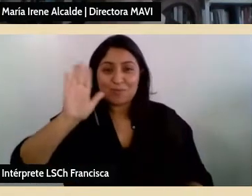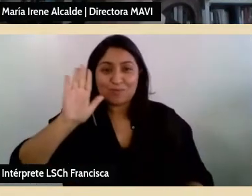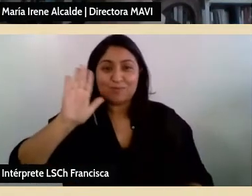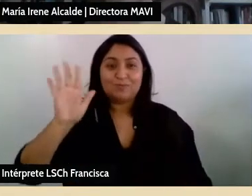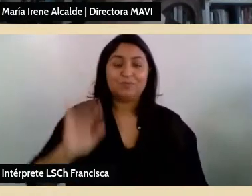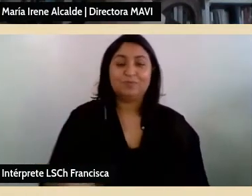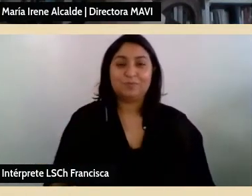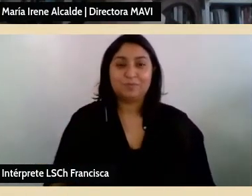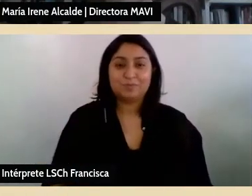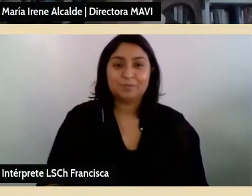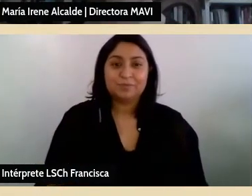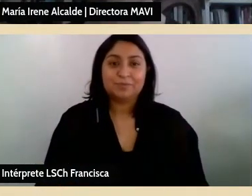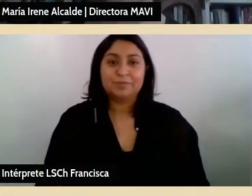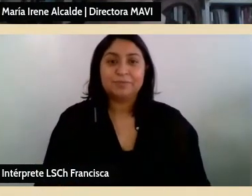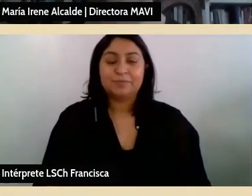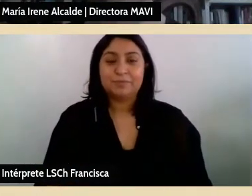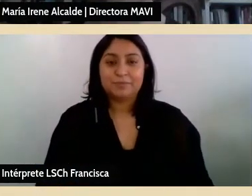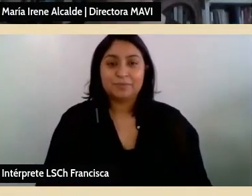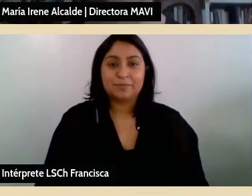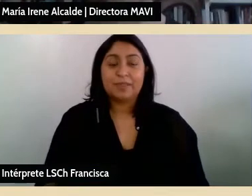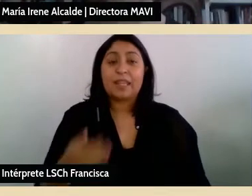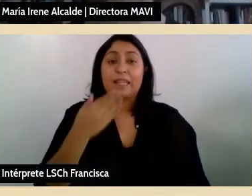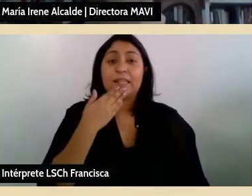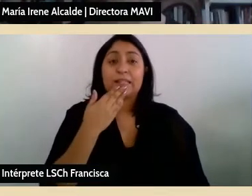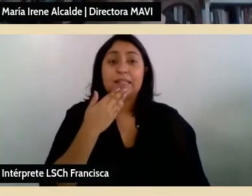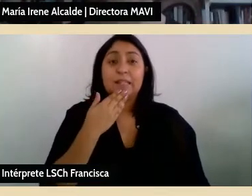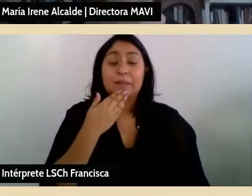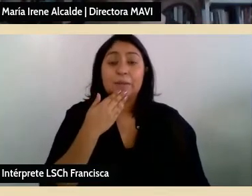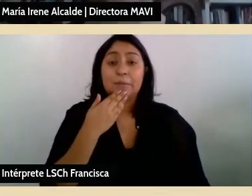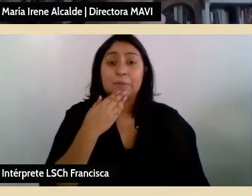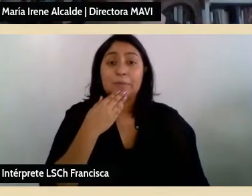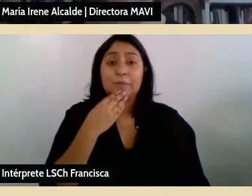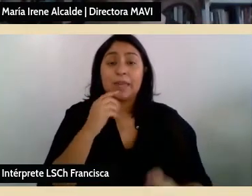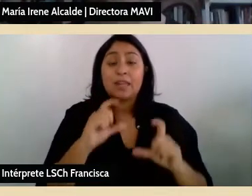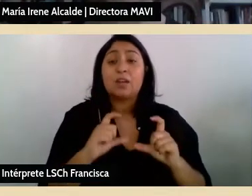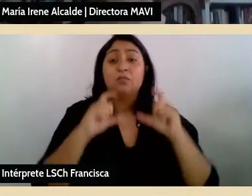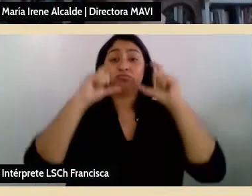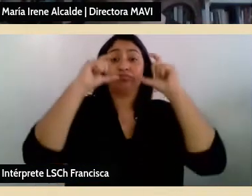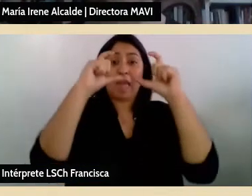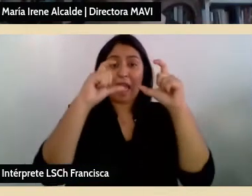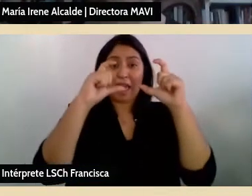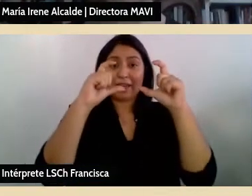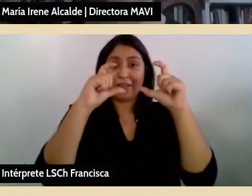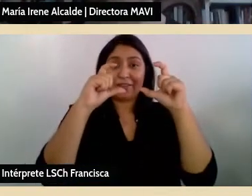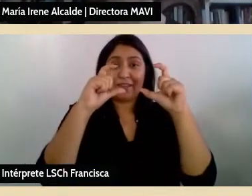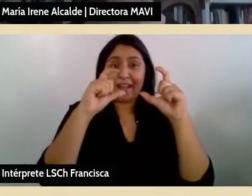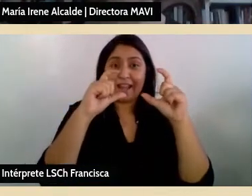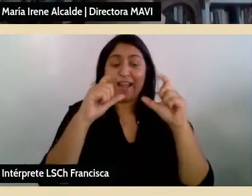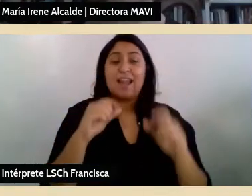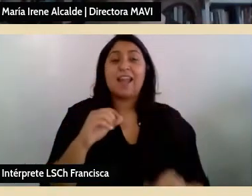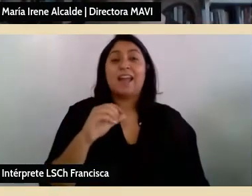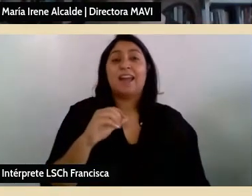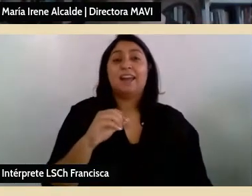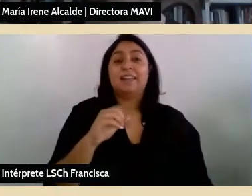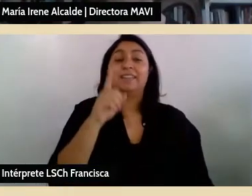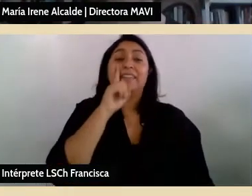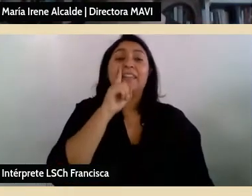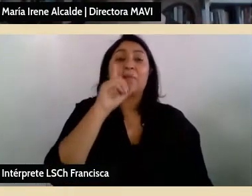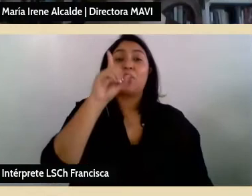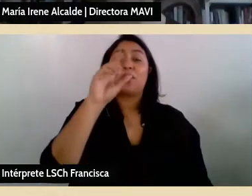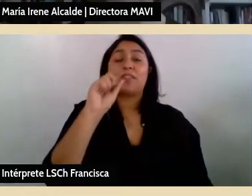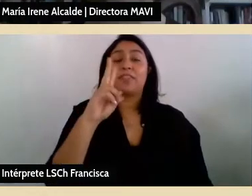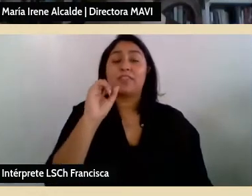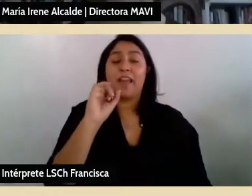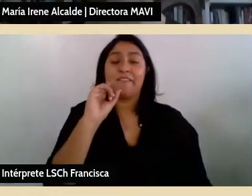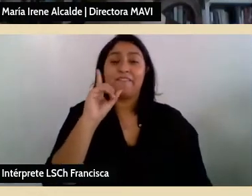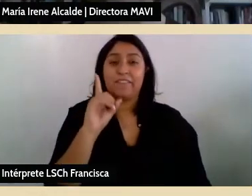mucho. Así que eso, y también arriba al otro lado, se encuentra David Dobson también,